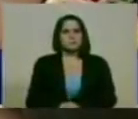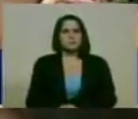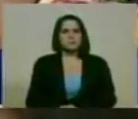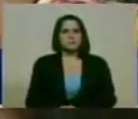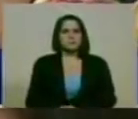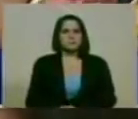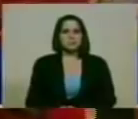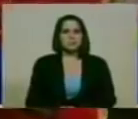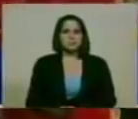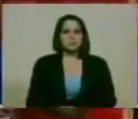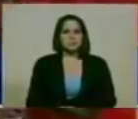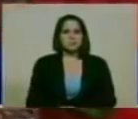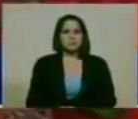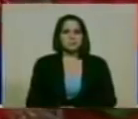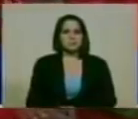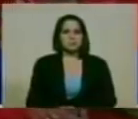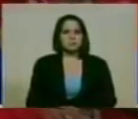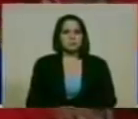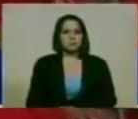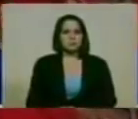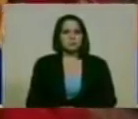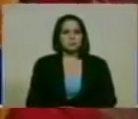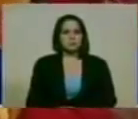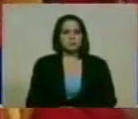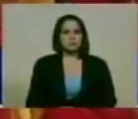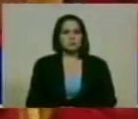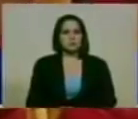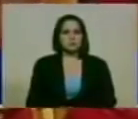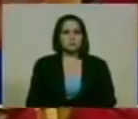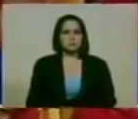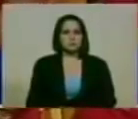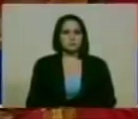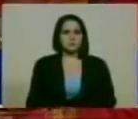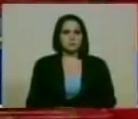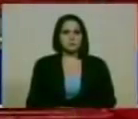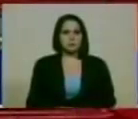Delcy, Aristóbulo, Blanca, Aloa.